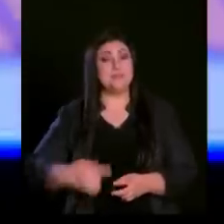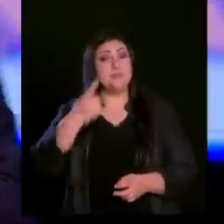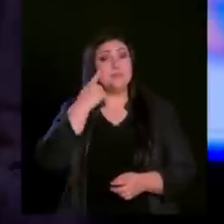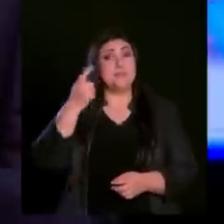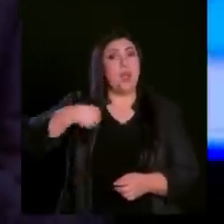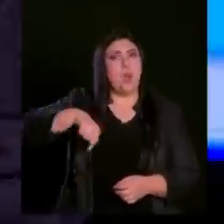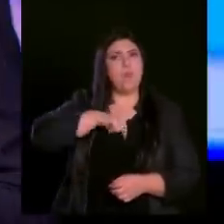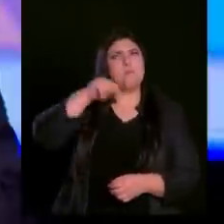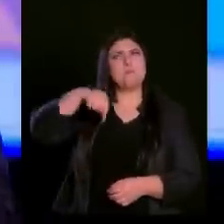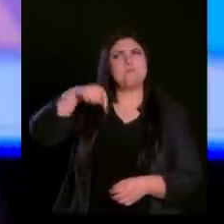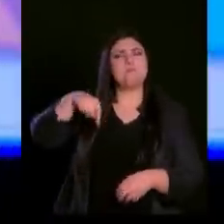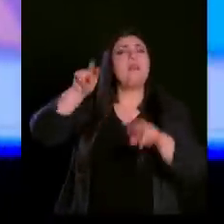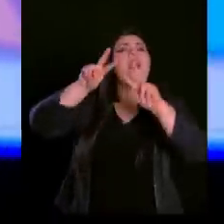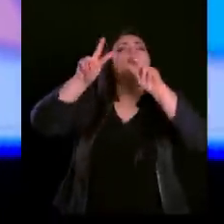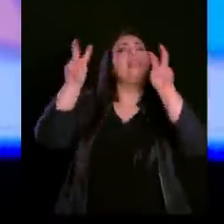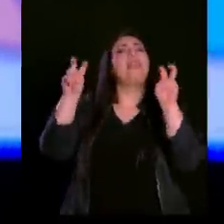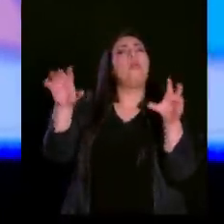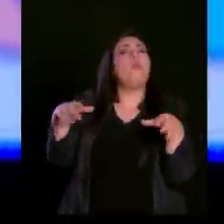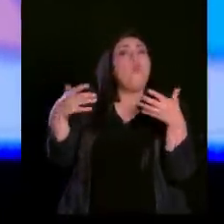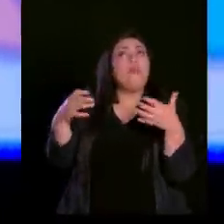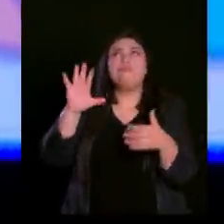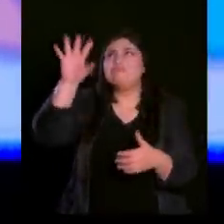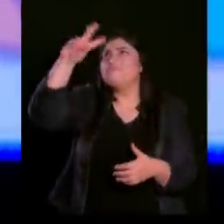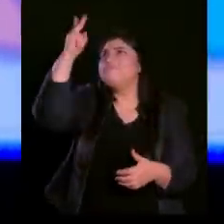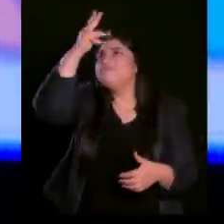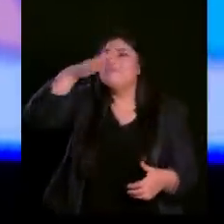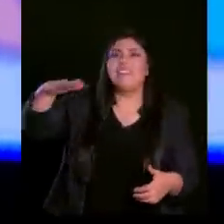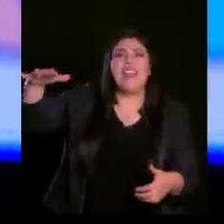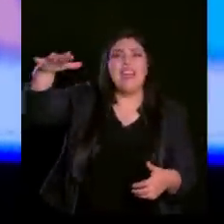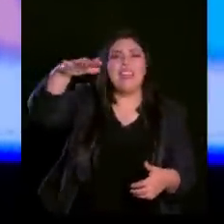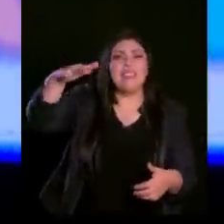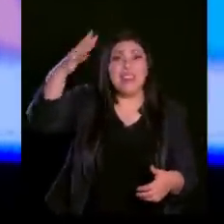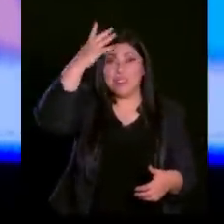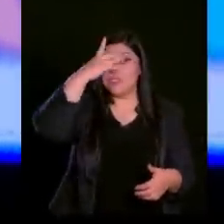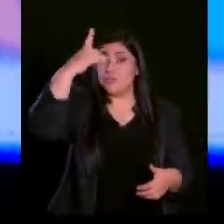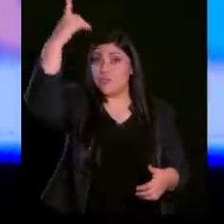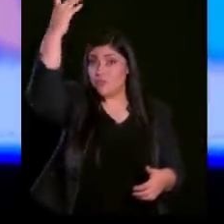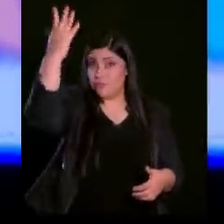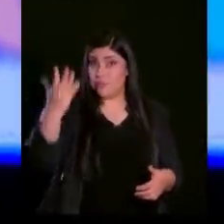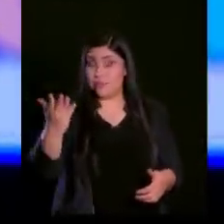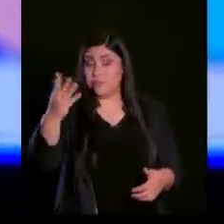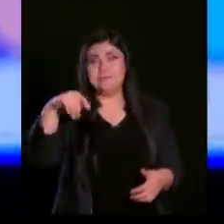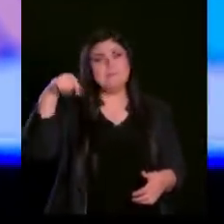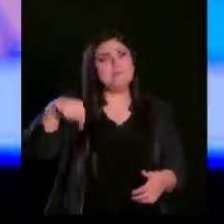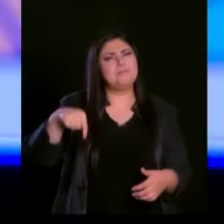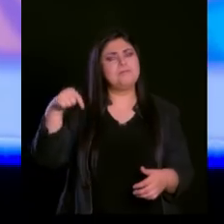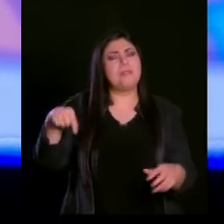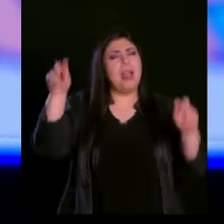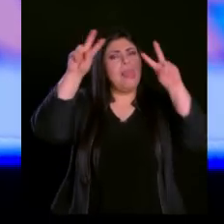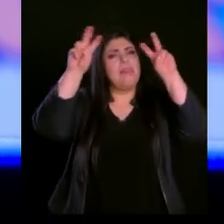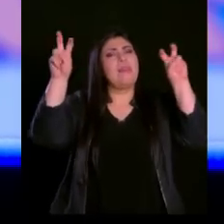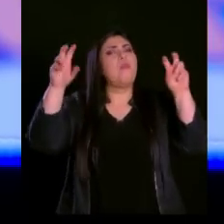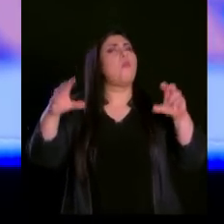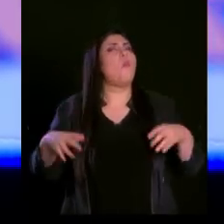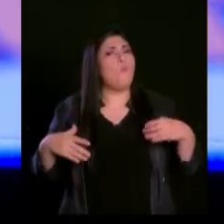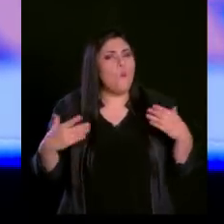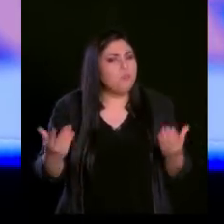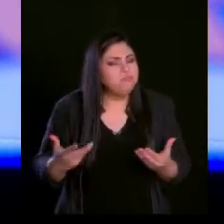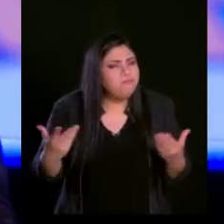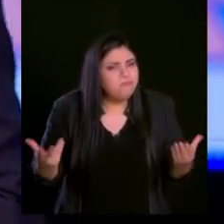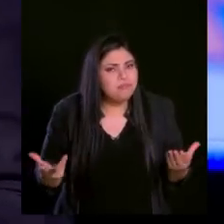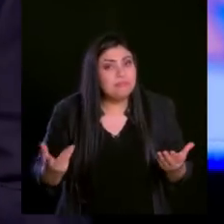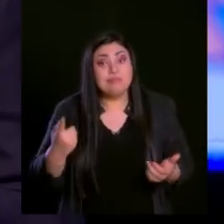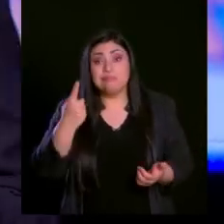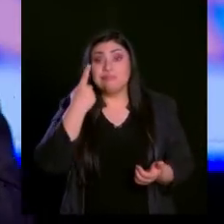estamos hablando acerca del reino de Dios y a este mensaje el título que le he puesto